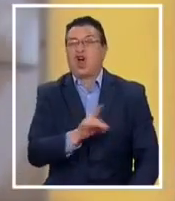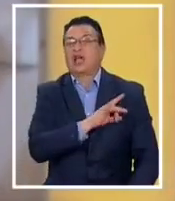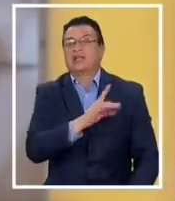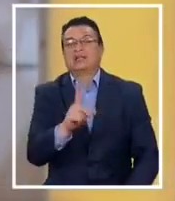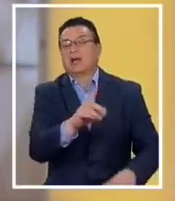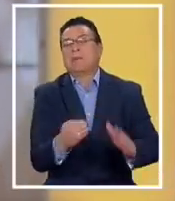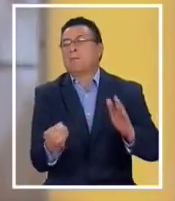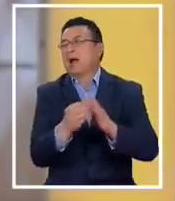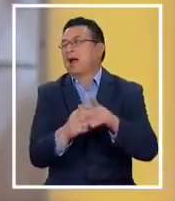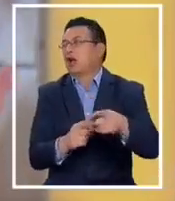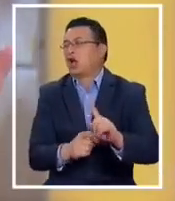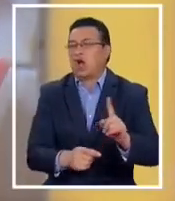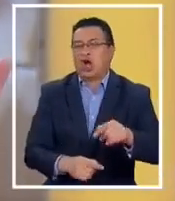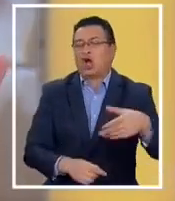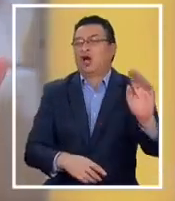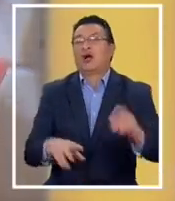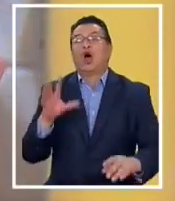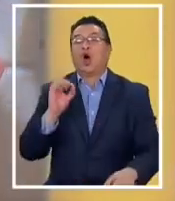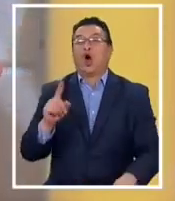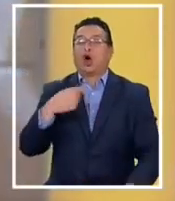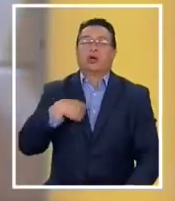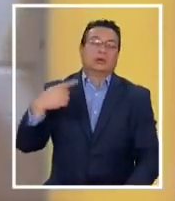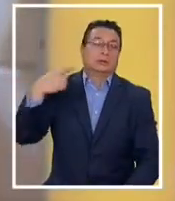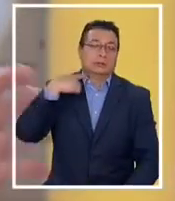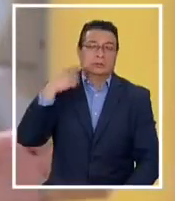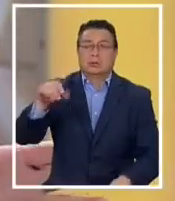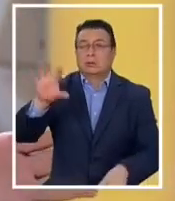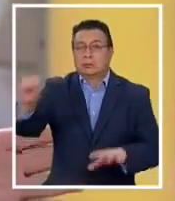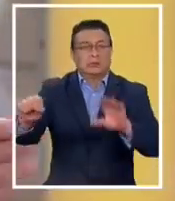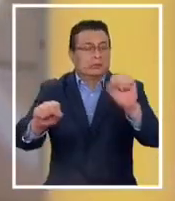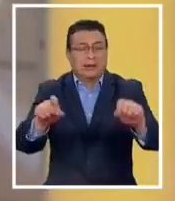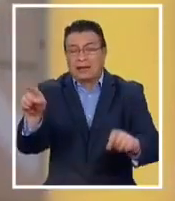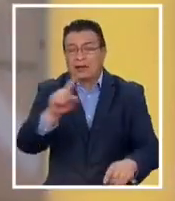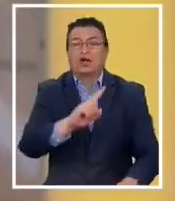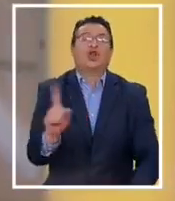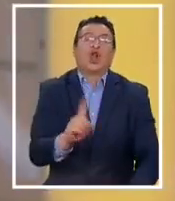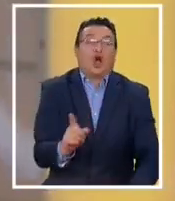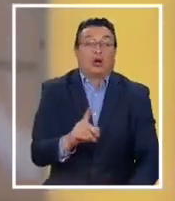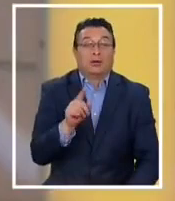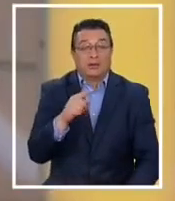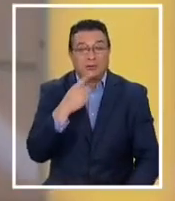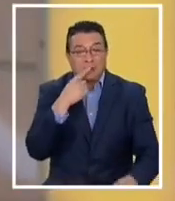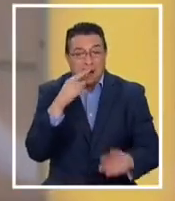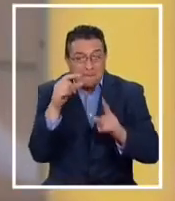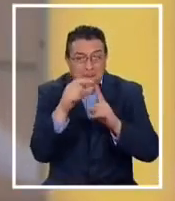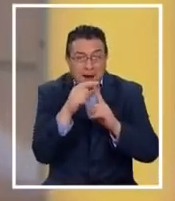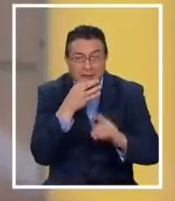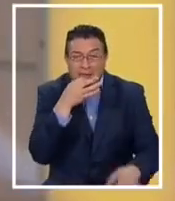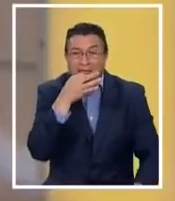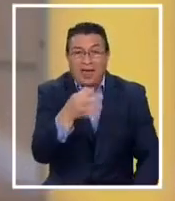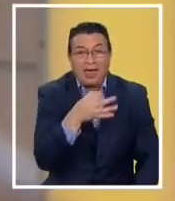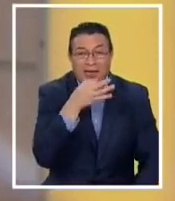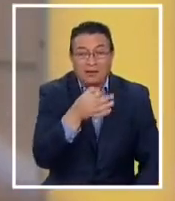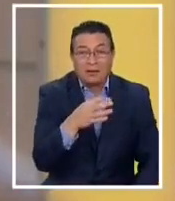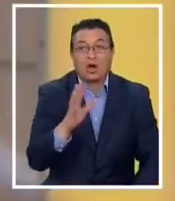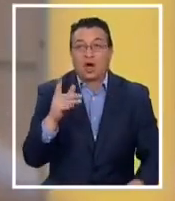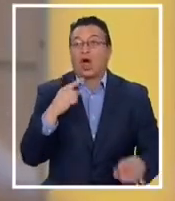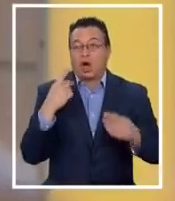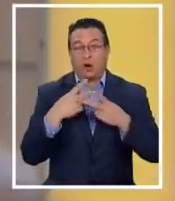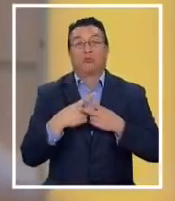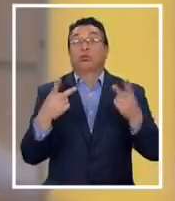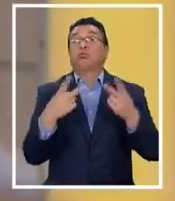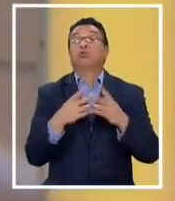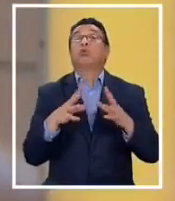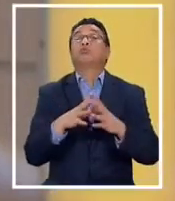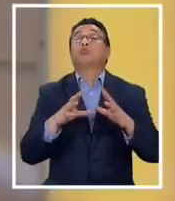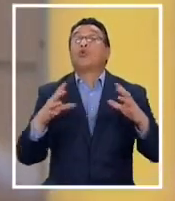merece más o no podemos estar condenado a elegir entre ellos yo creo que esa fase esa frase tan célebre además en el último